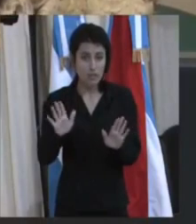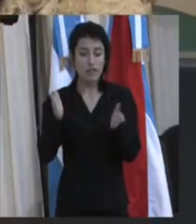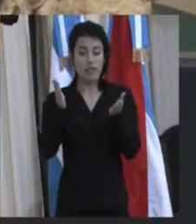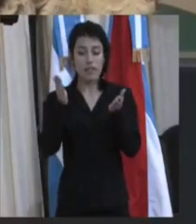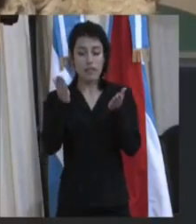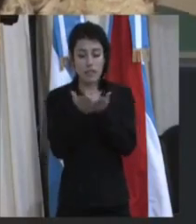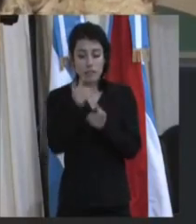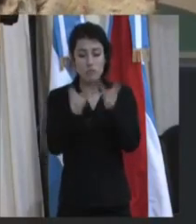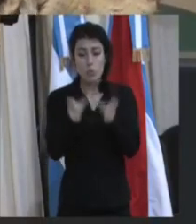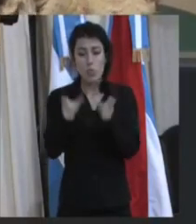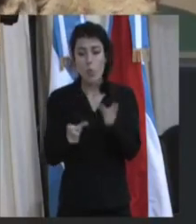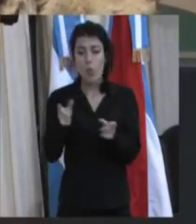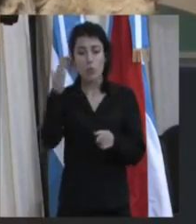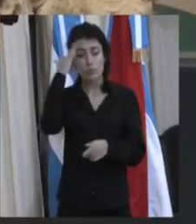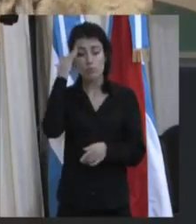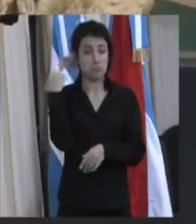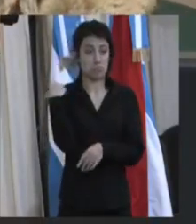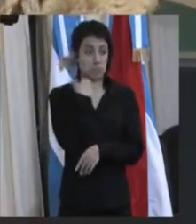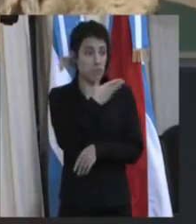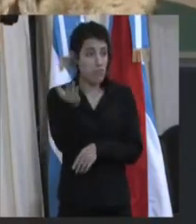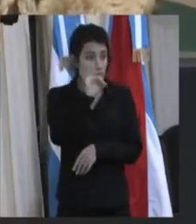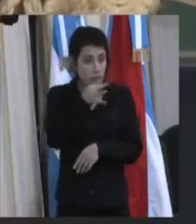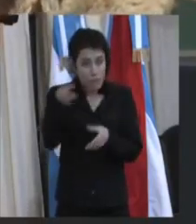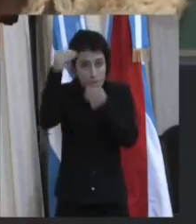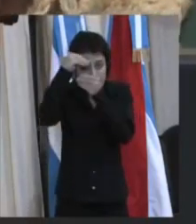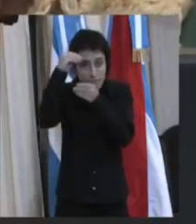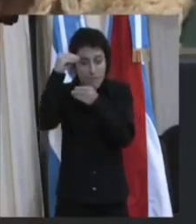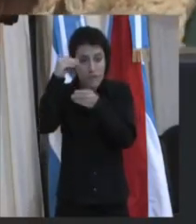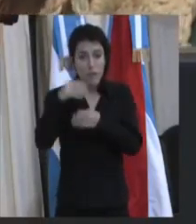tener cultura general. Tenemos que saber